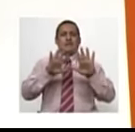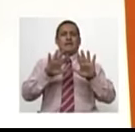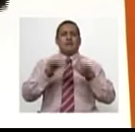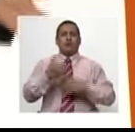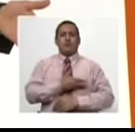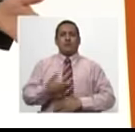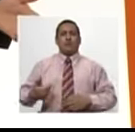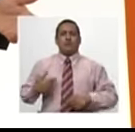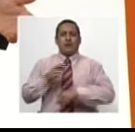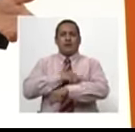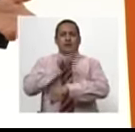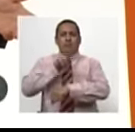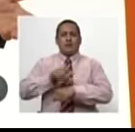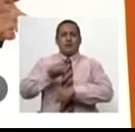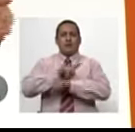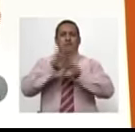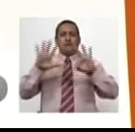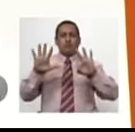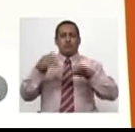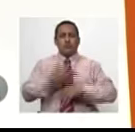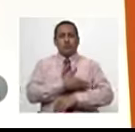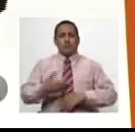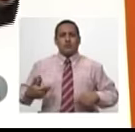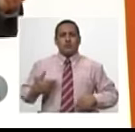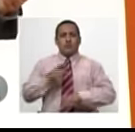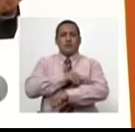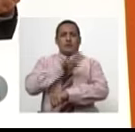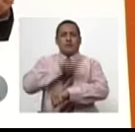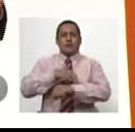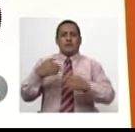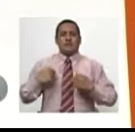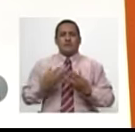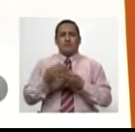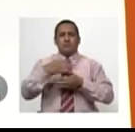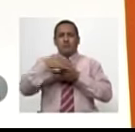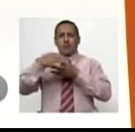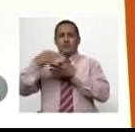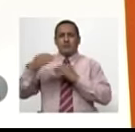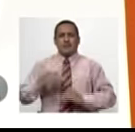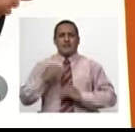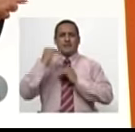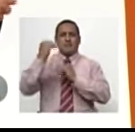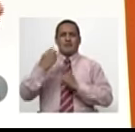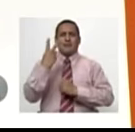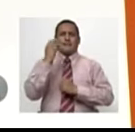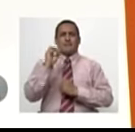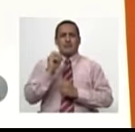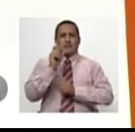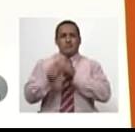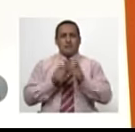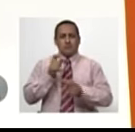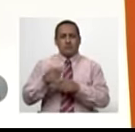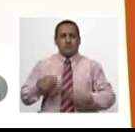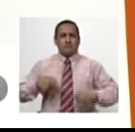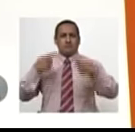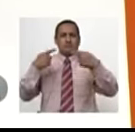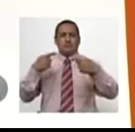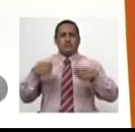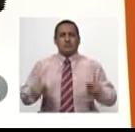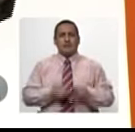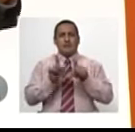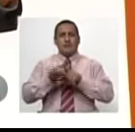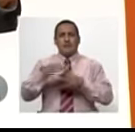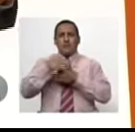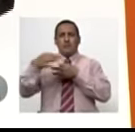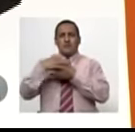regionales más los 18 partidos nacionales. Claro. Y entonces tienes regiones donde han competido 20 candidatos. Y